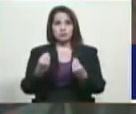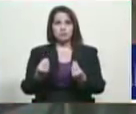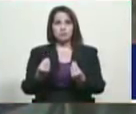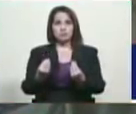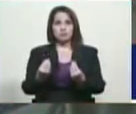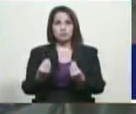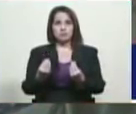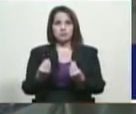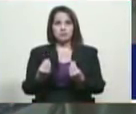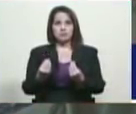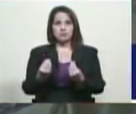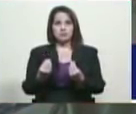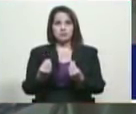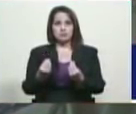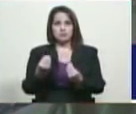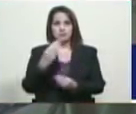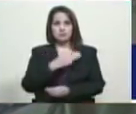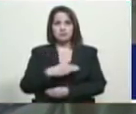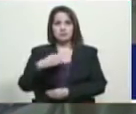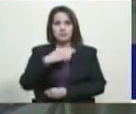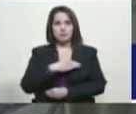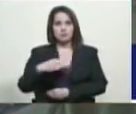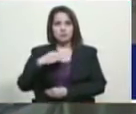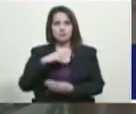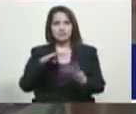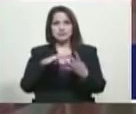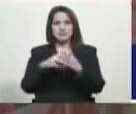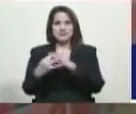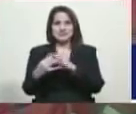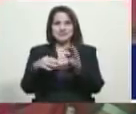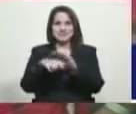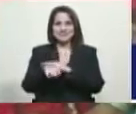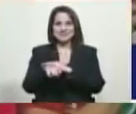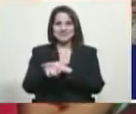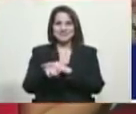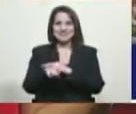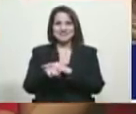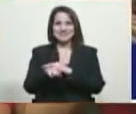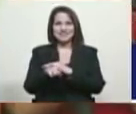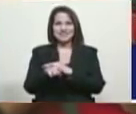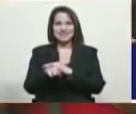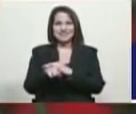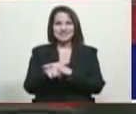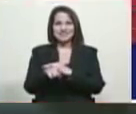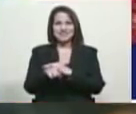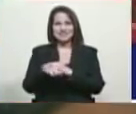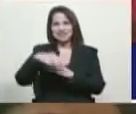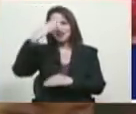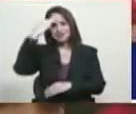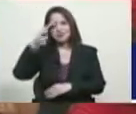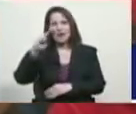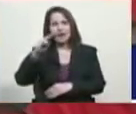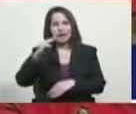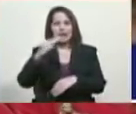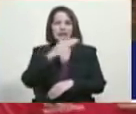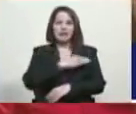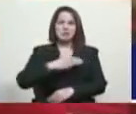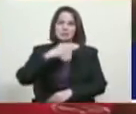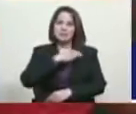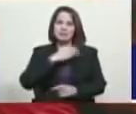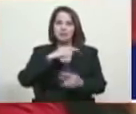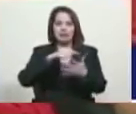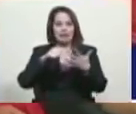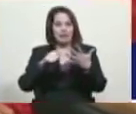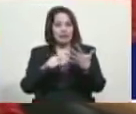fue la misión Barrio Adentro Salud, la misión médica cubana que llegaron por miles a ocupar,